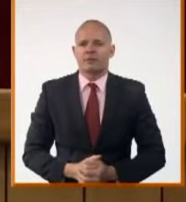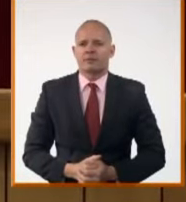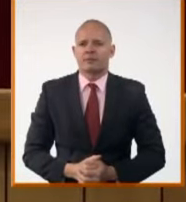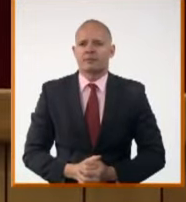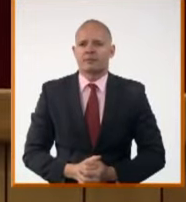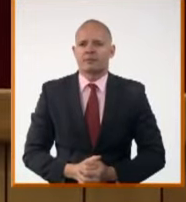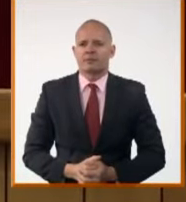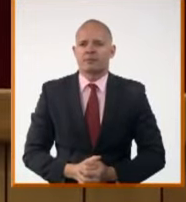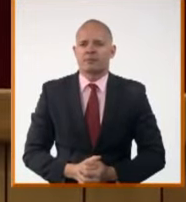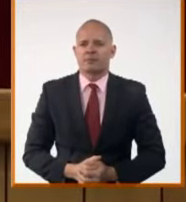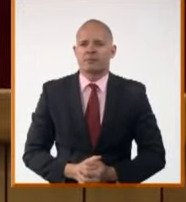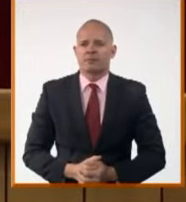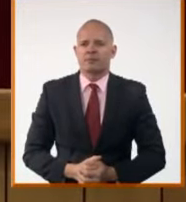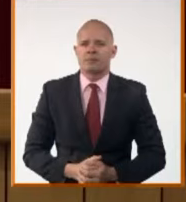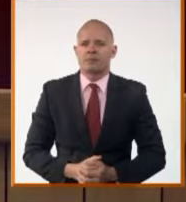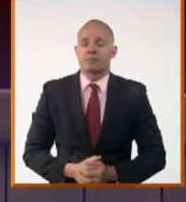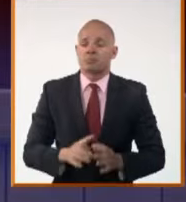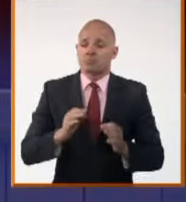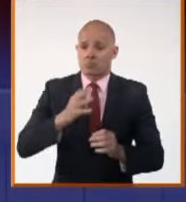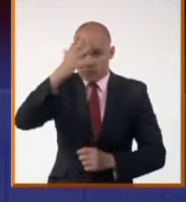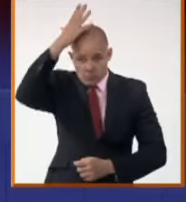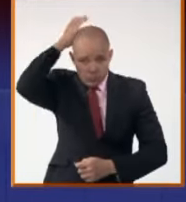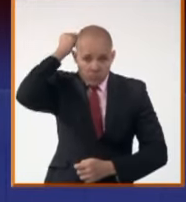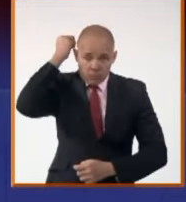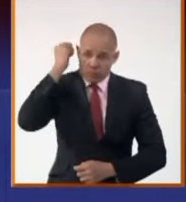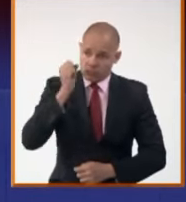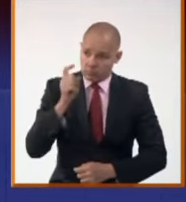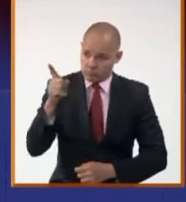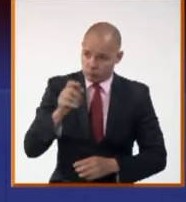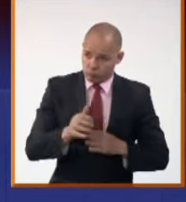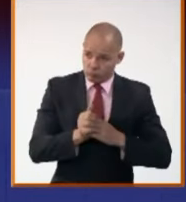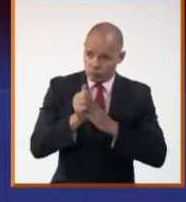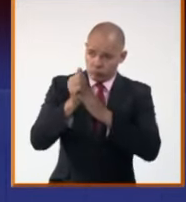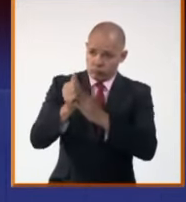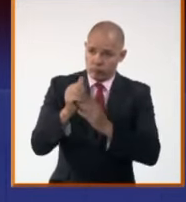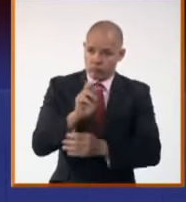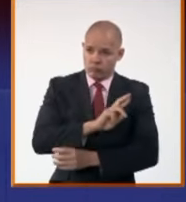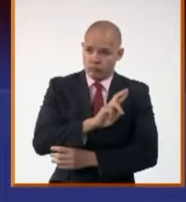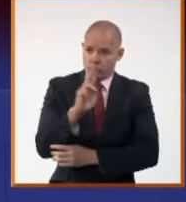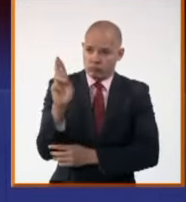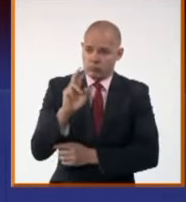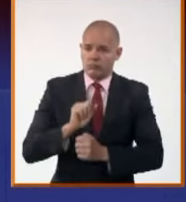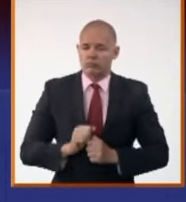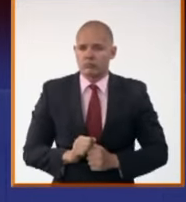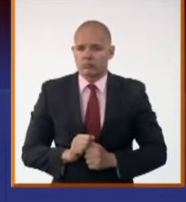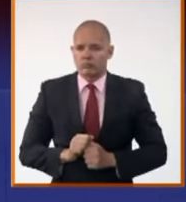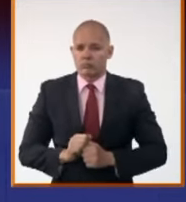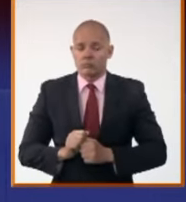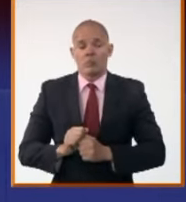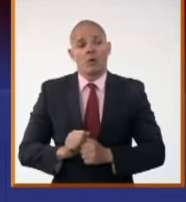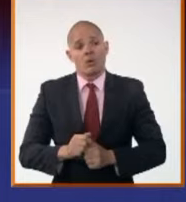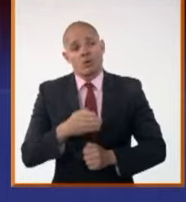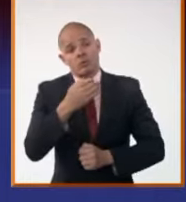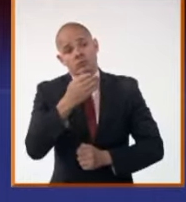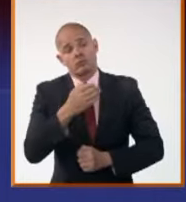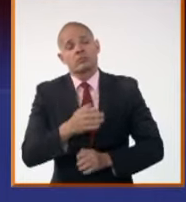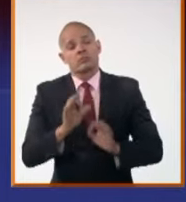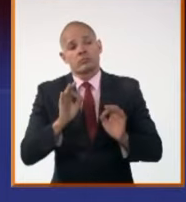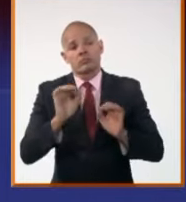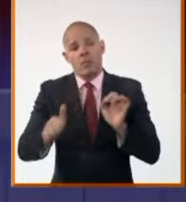Raúl Castro Ruz, líder de la Revolución. Compañero presidente, primer